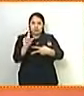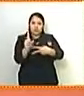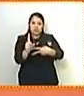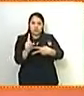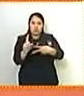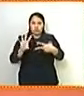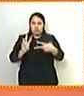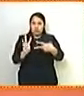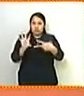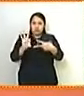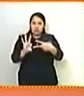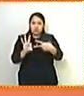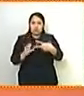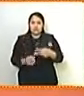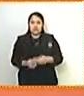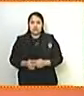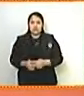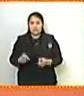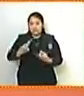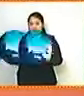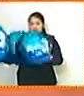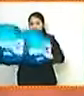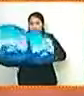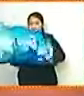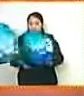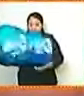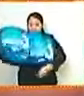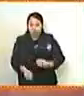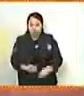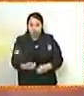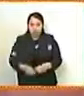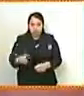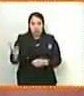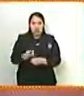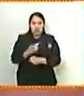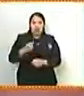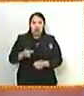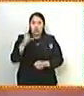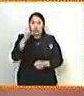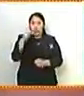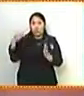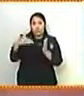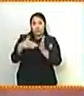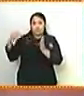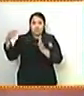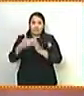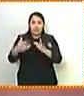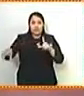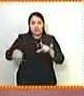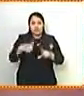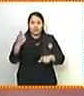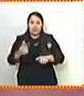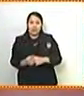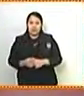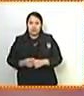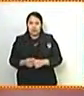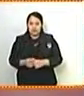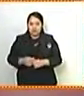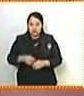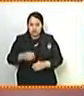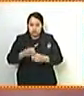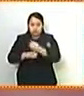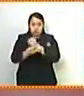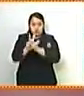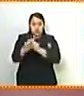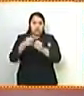91 y 69. Amigos, el segundo juego que les hará ganar nada más y nada menos un millón de lempiras es la jugada millonaria